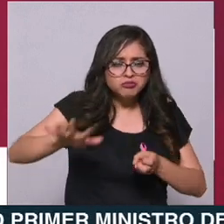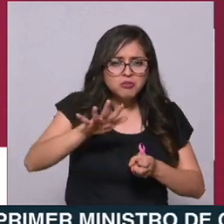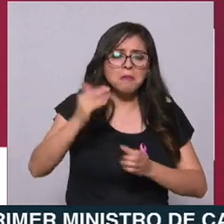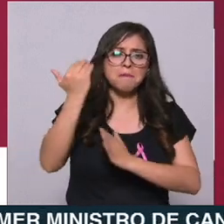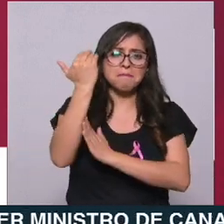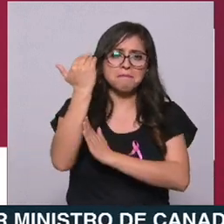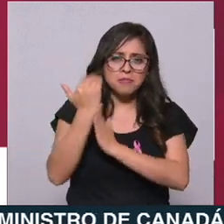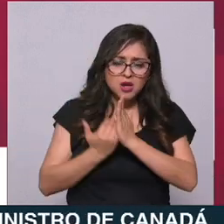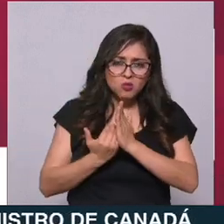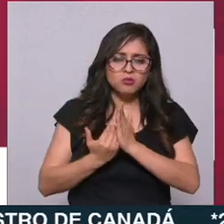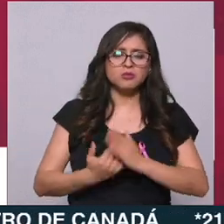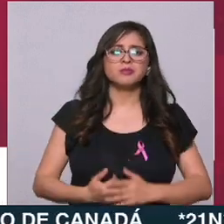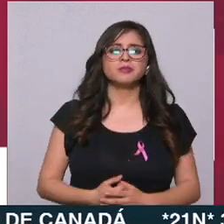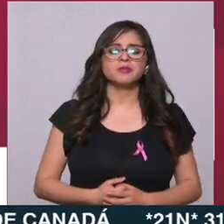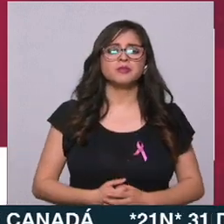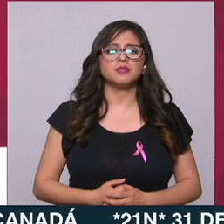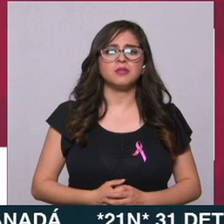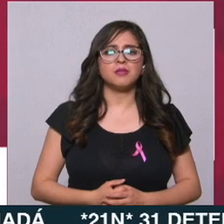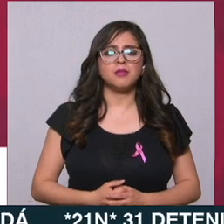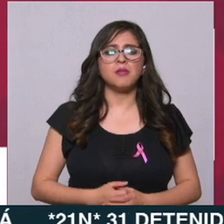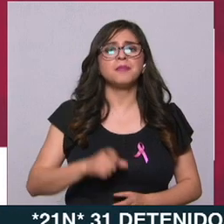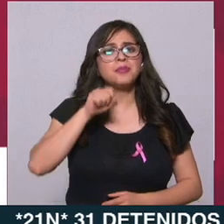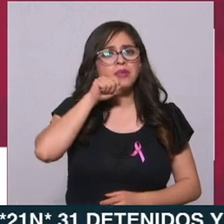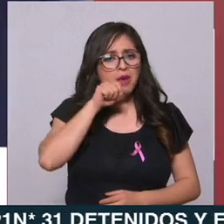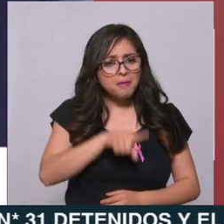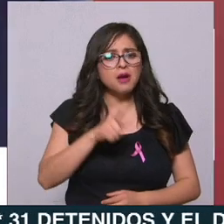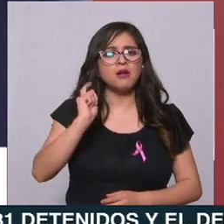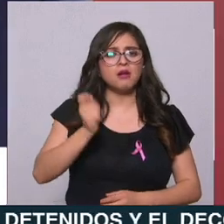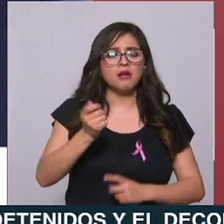delitos como el secuestro,